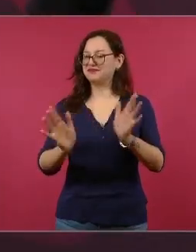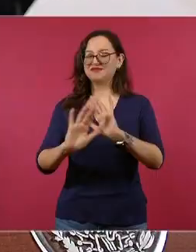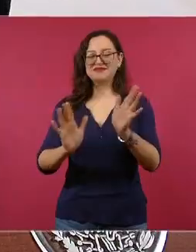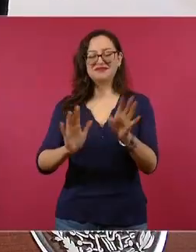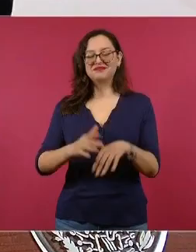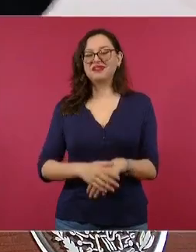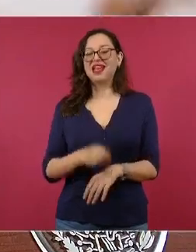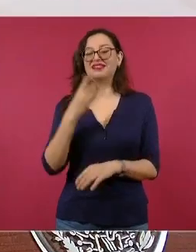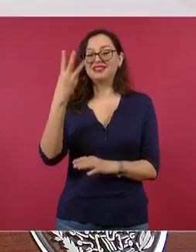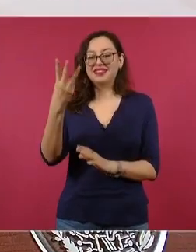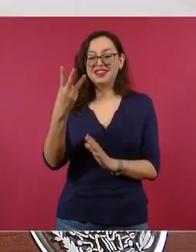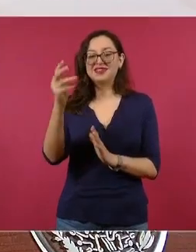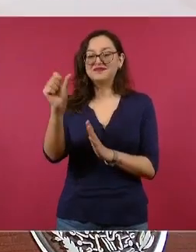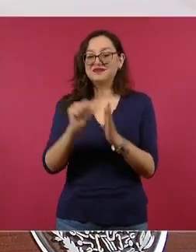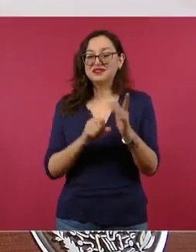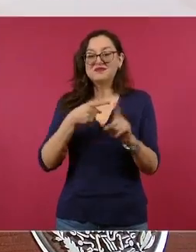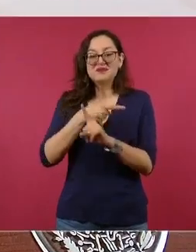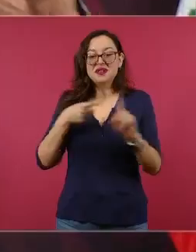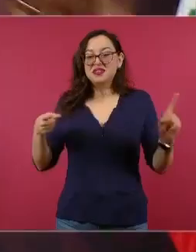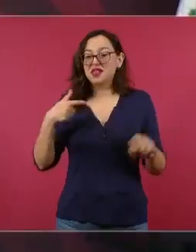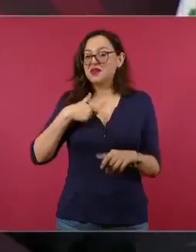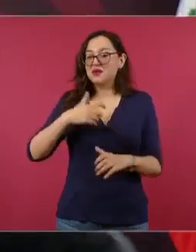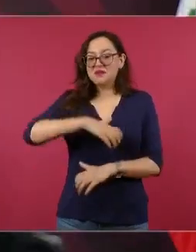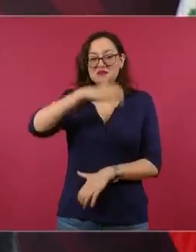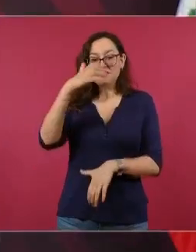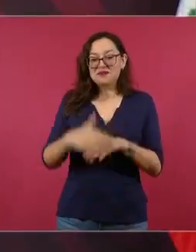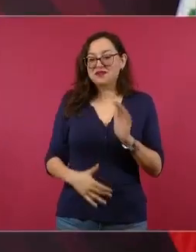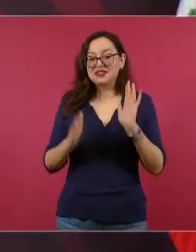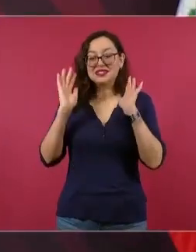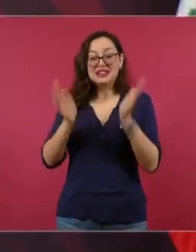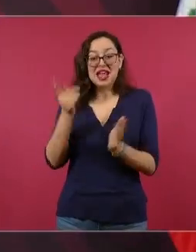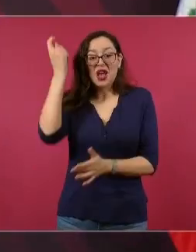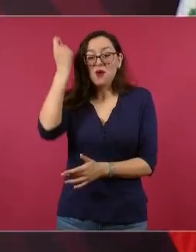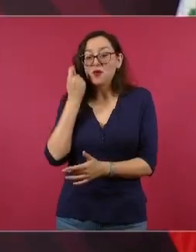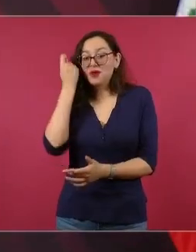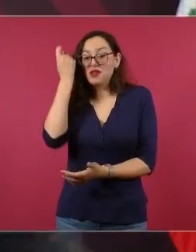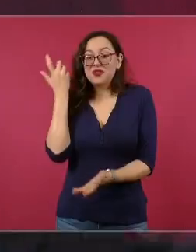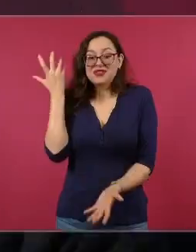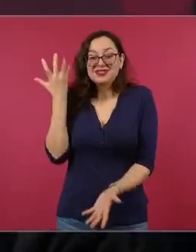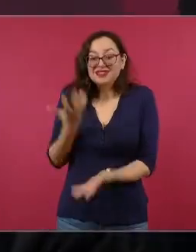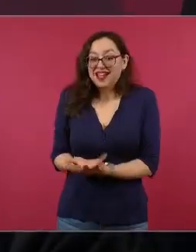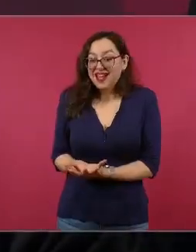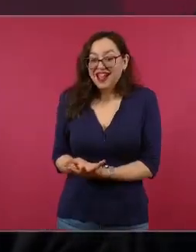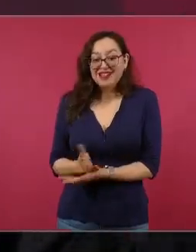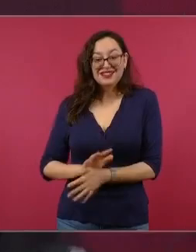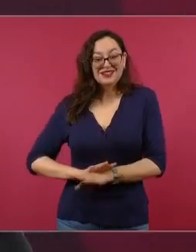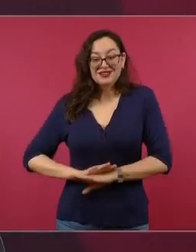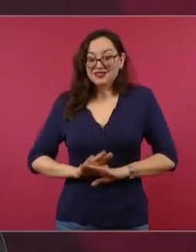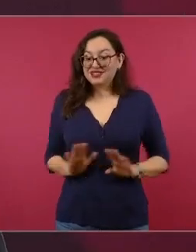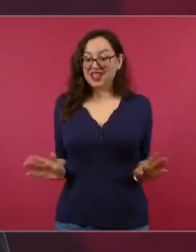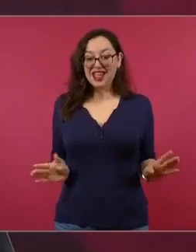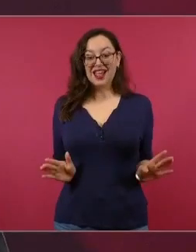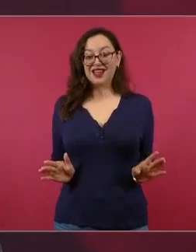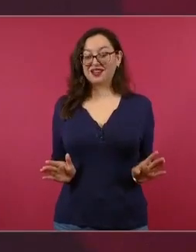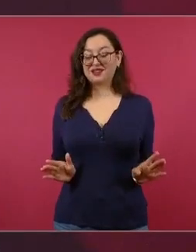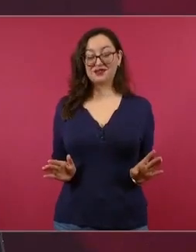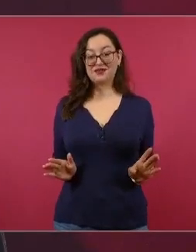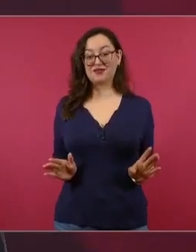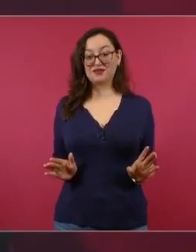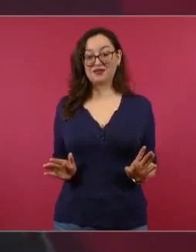3 meses y medio, adiós, y me jubilo. Y no me voy a dejar